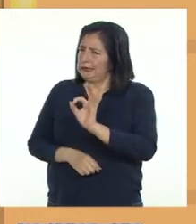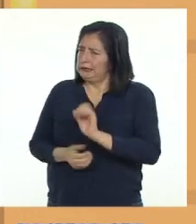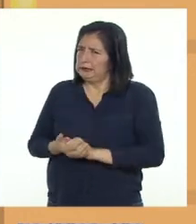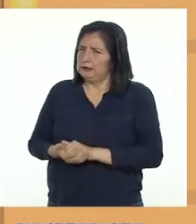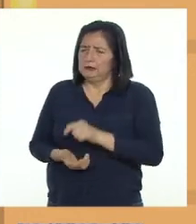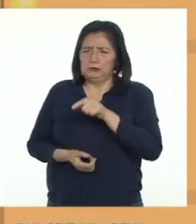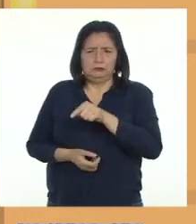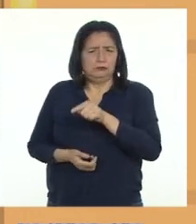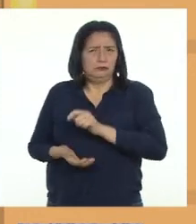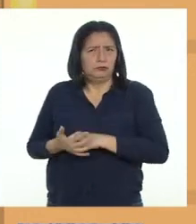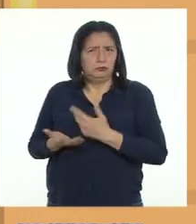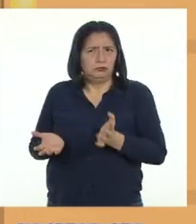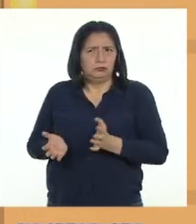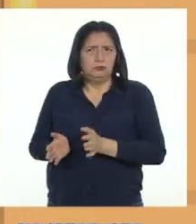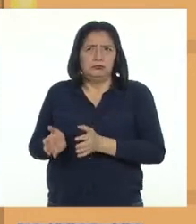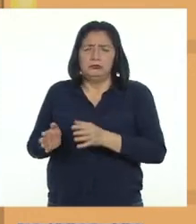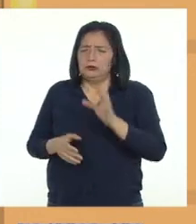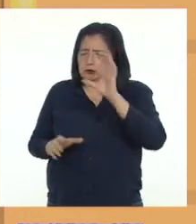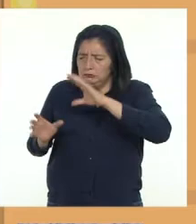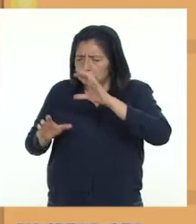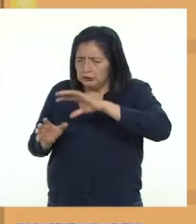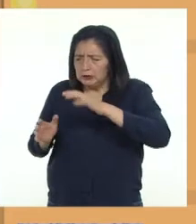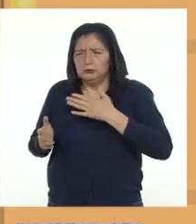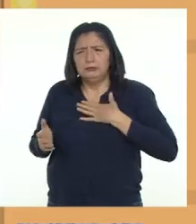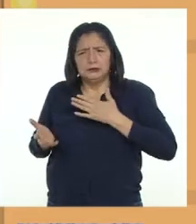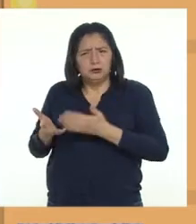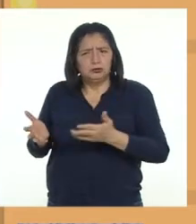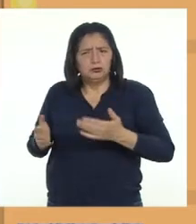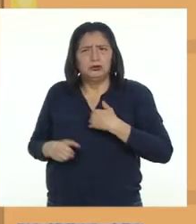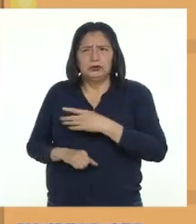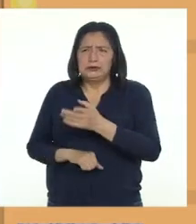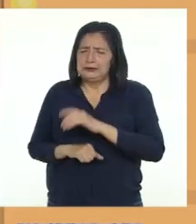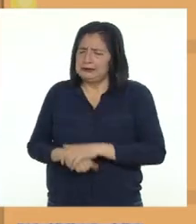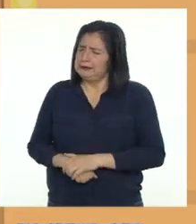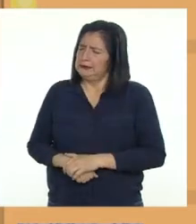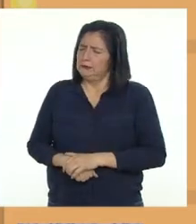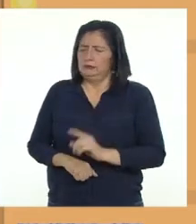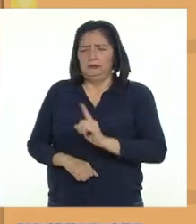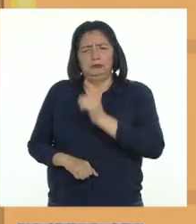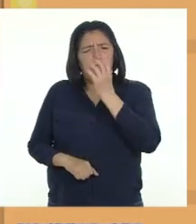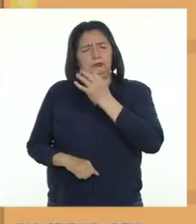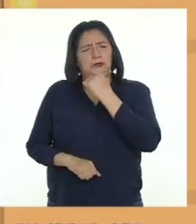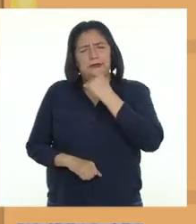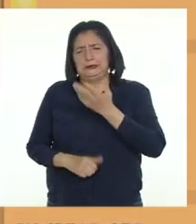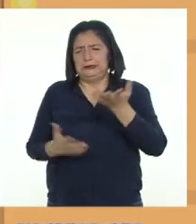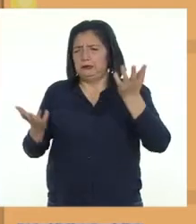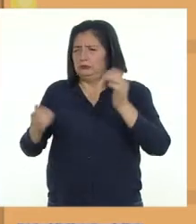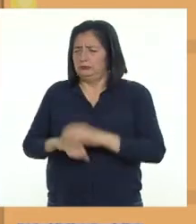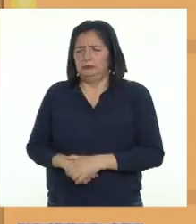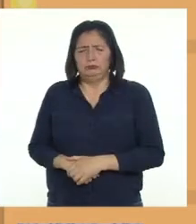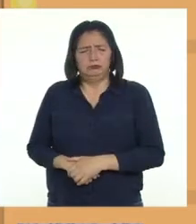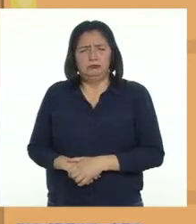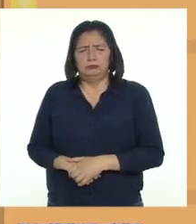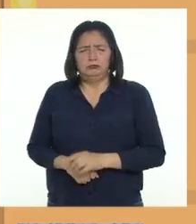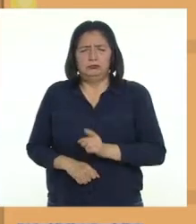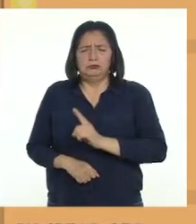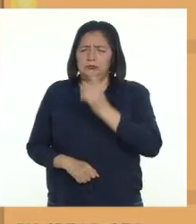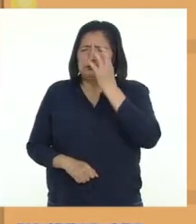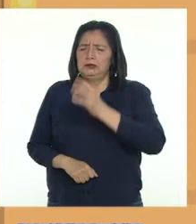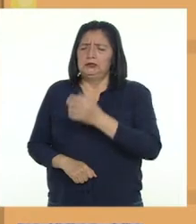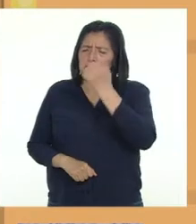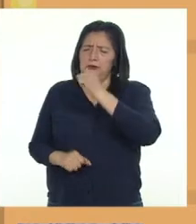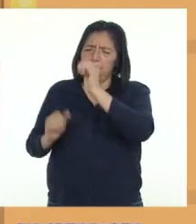Y encima te has puesto a rebuscar entre mis cosas. ¡Increíble! Esto lo podría creer